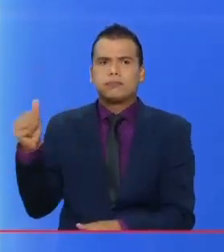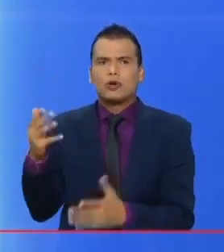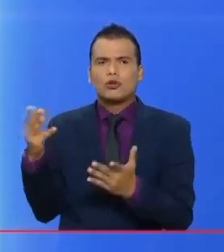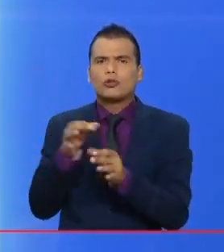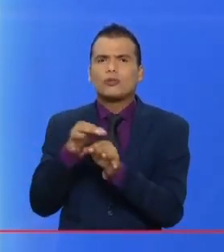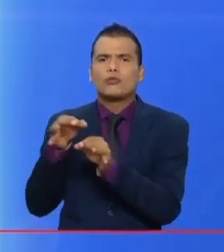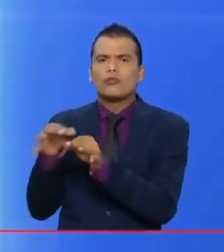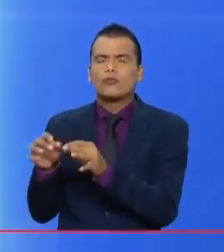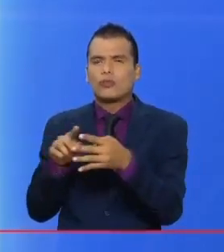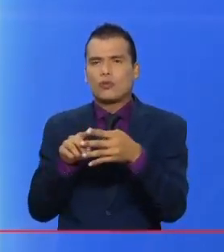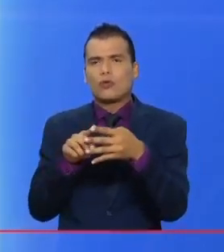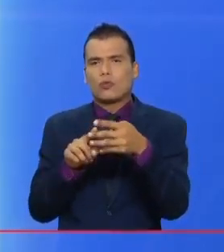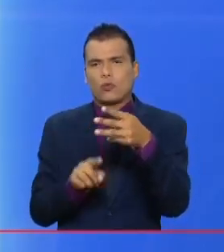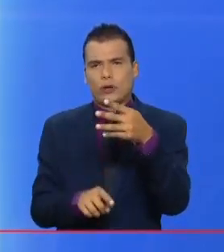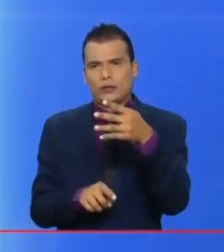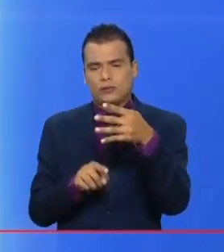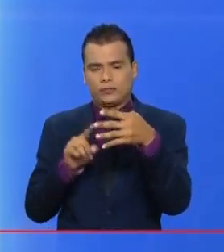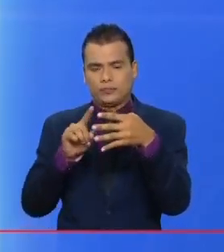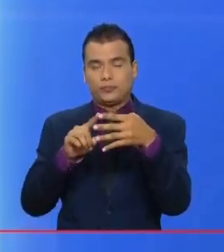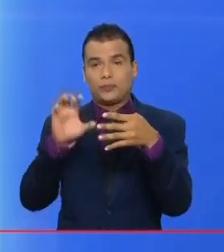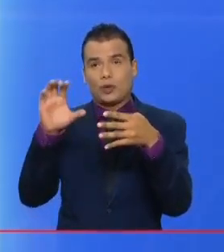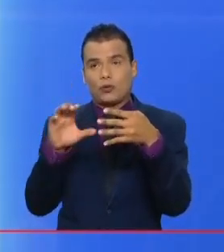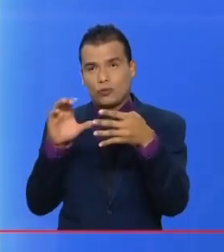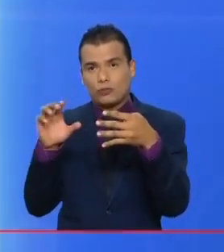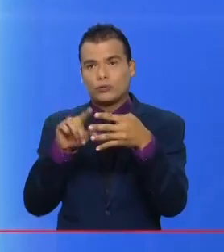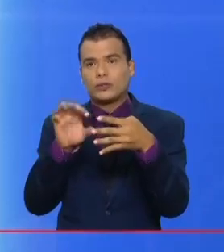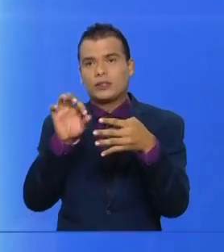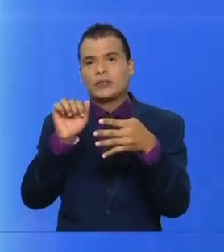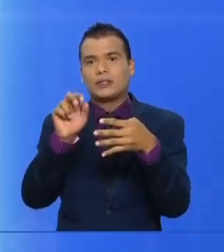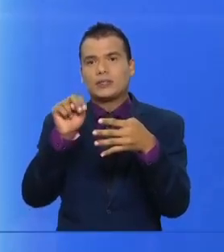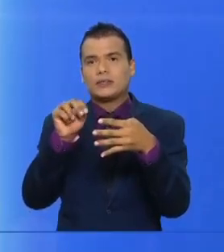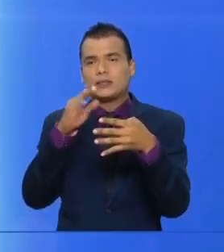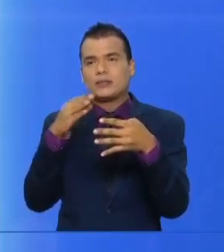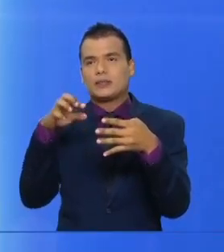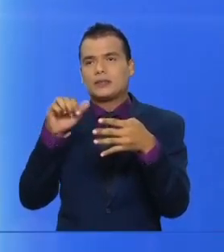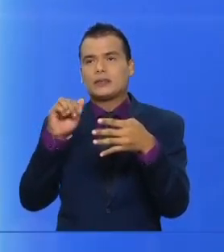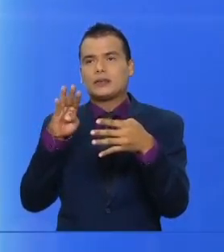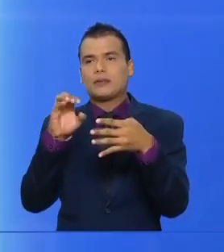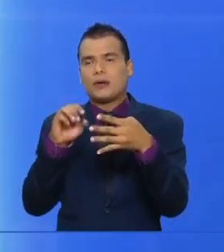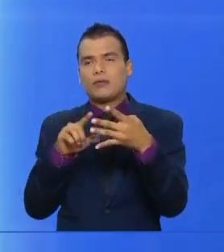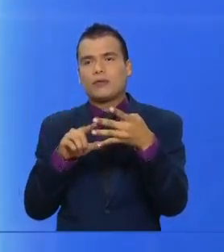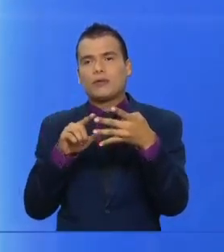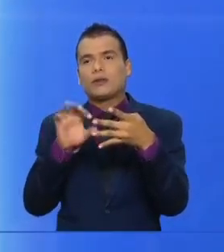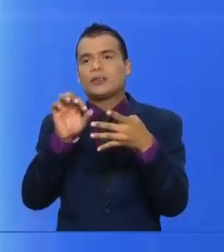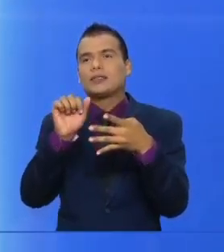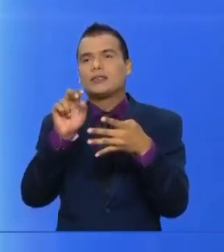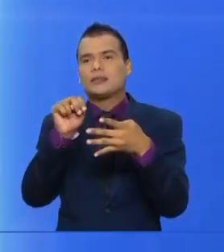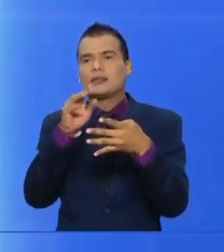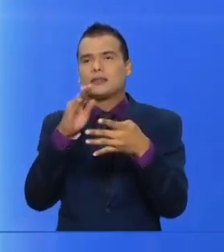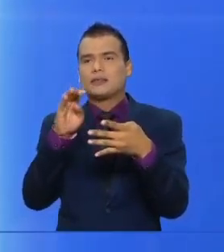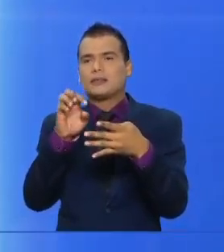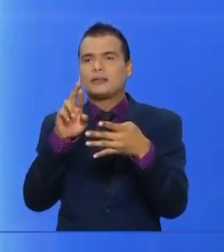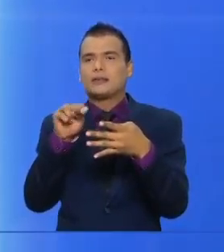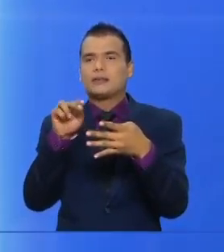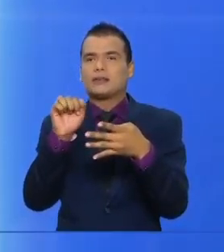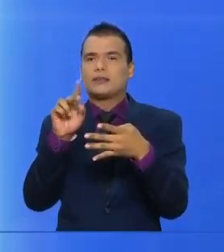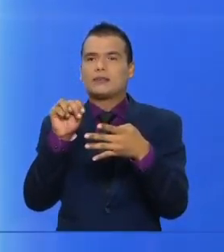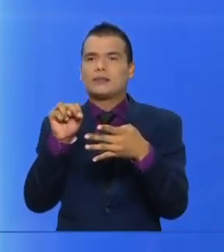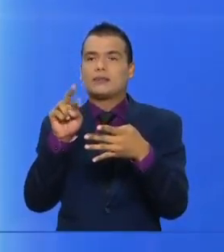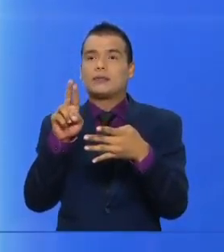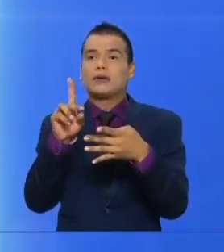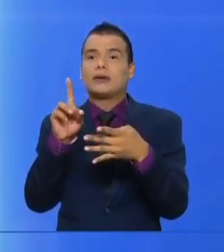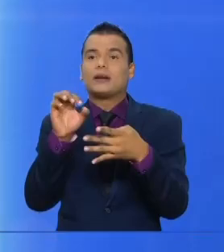Pablo, San Bernardo y La Cruz, en el norte del departamento. El gobierno local está haciendo un angustioso llamado a los